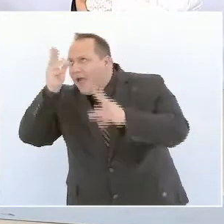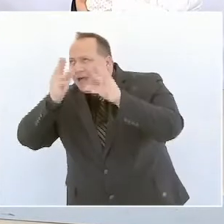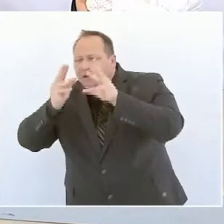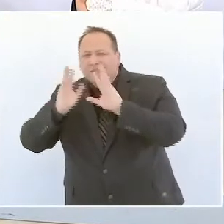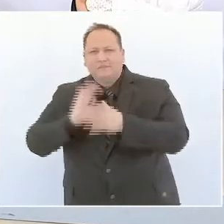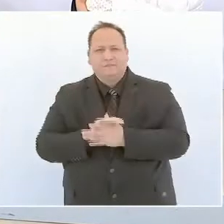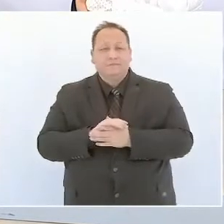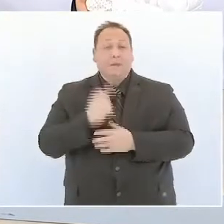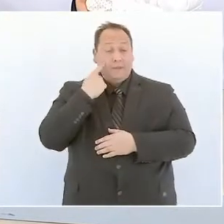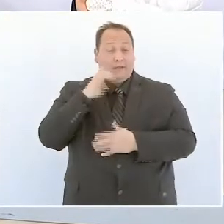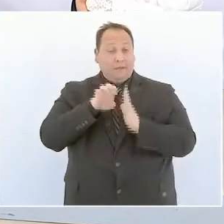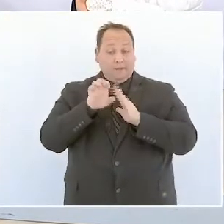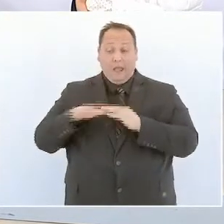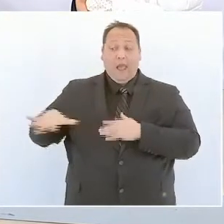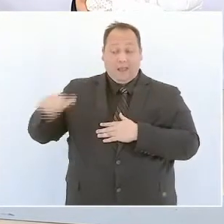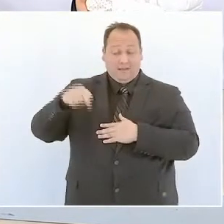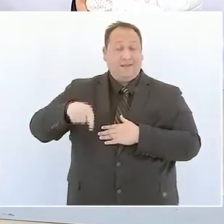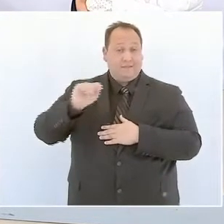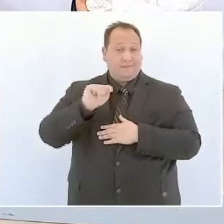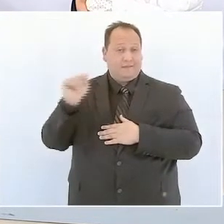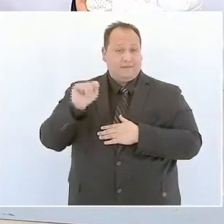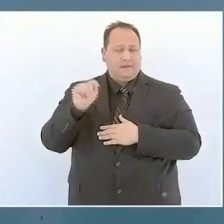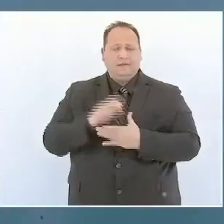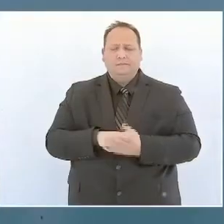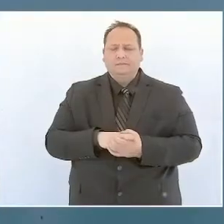Aquí en Tecate